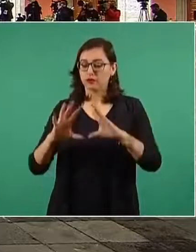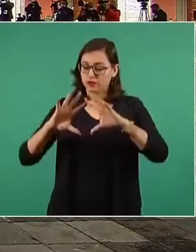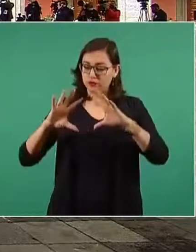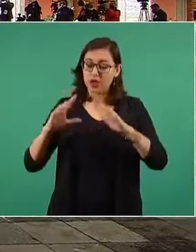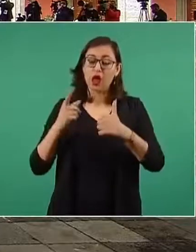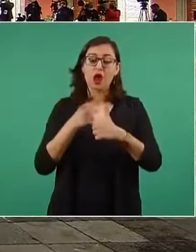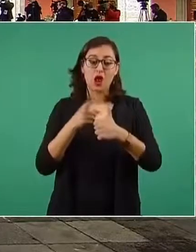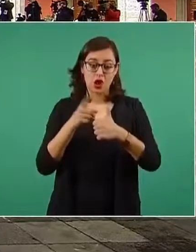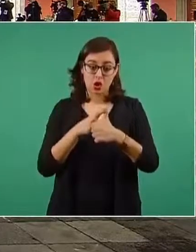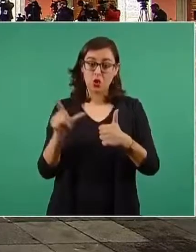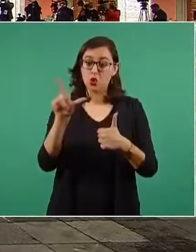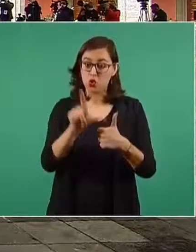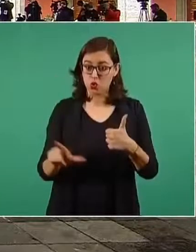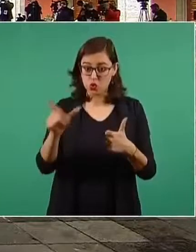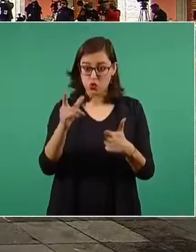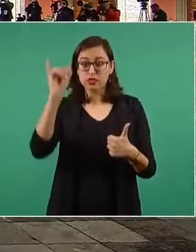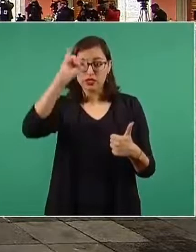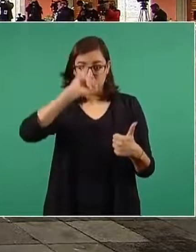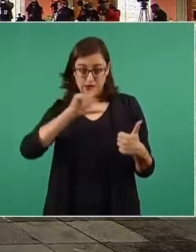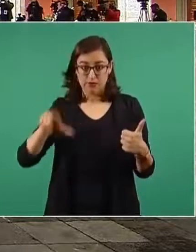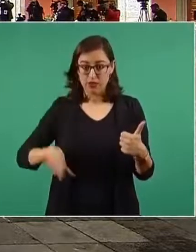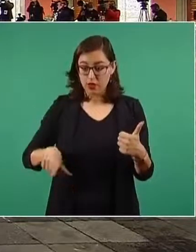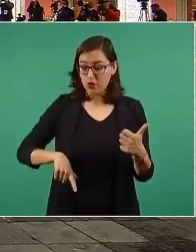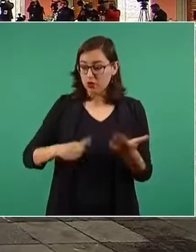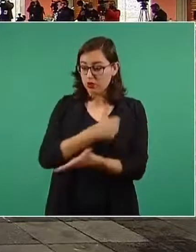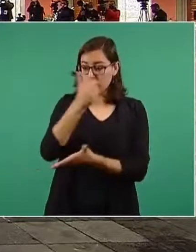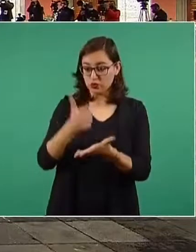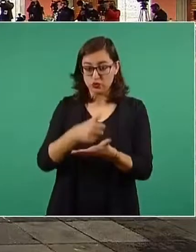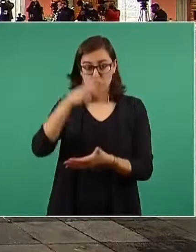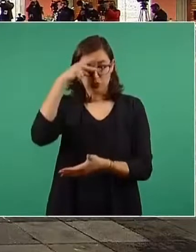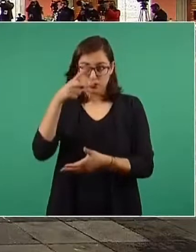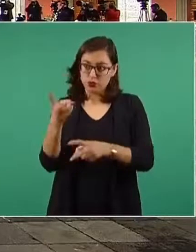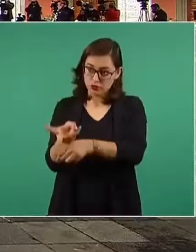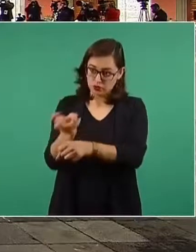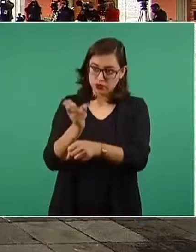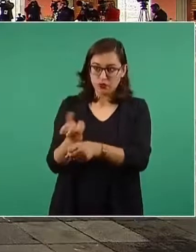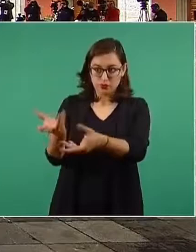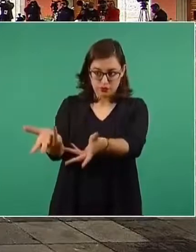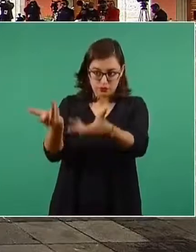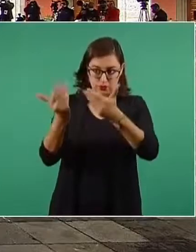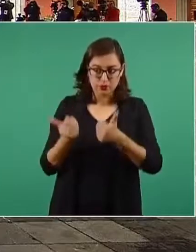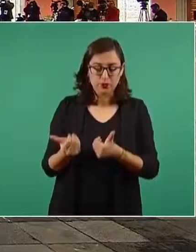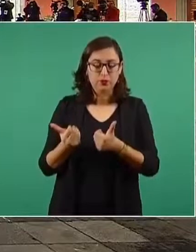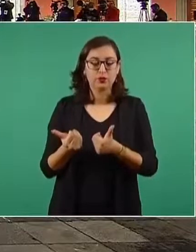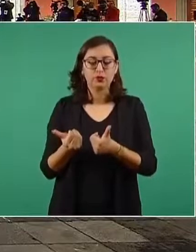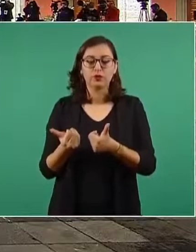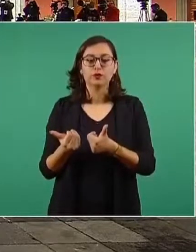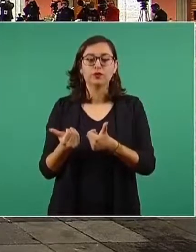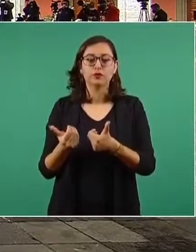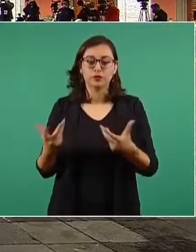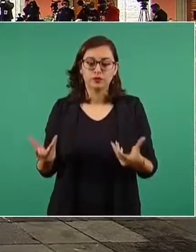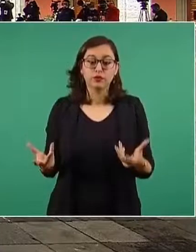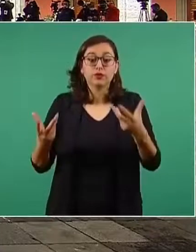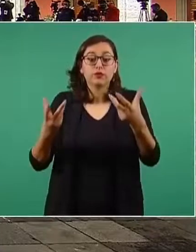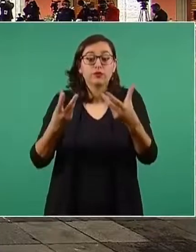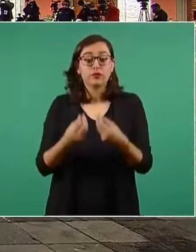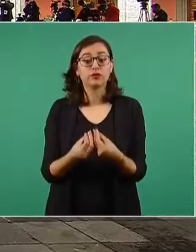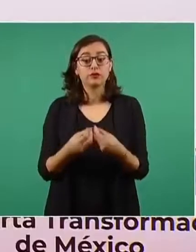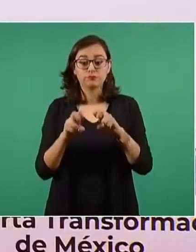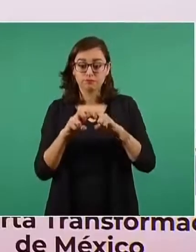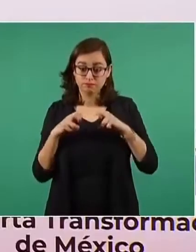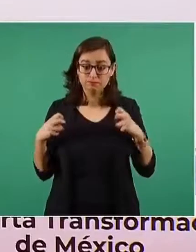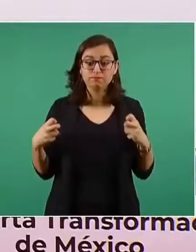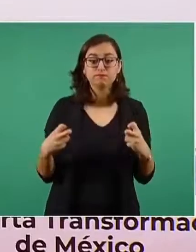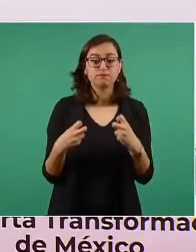abajo. ¿Cuál es el proyecto que propone Andrés Manuel